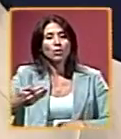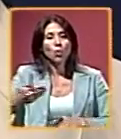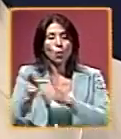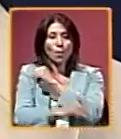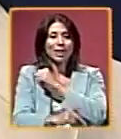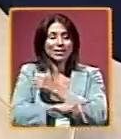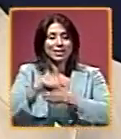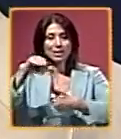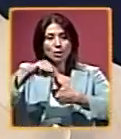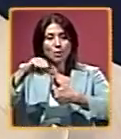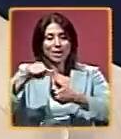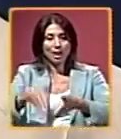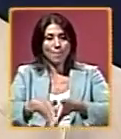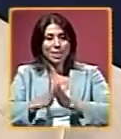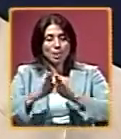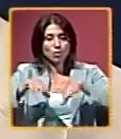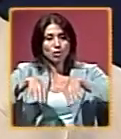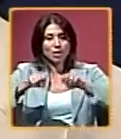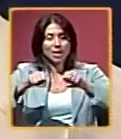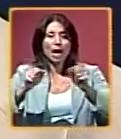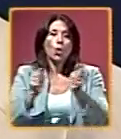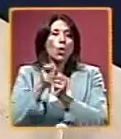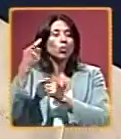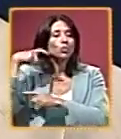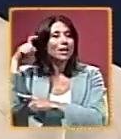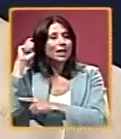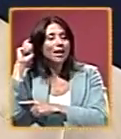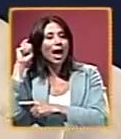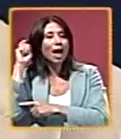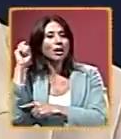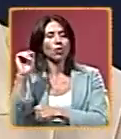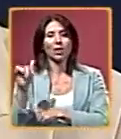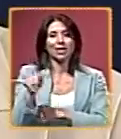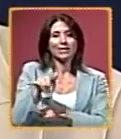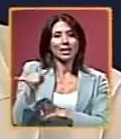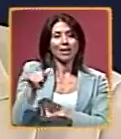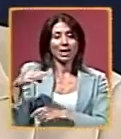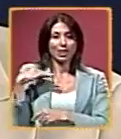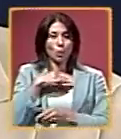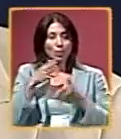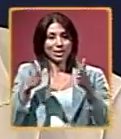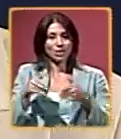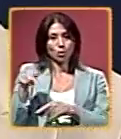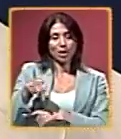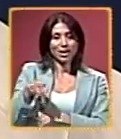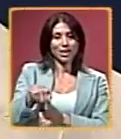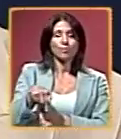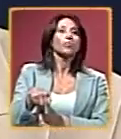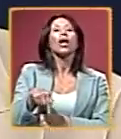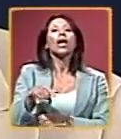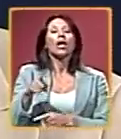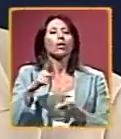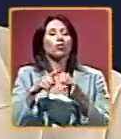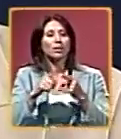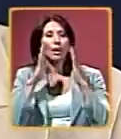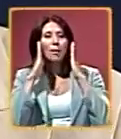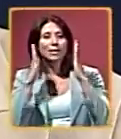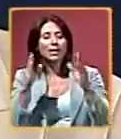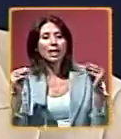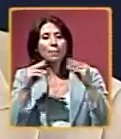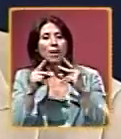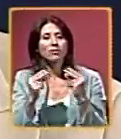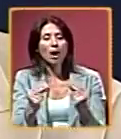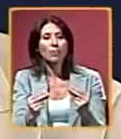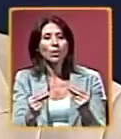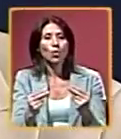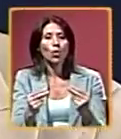países de Centroamérica pedimos una cita con un secretario, que es el equivalente a un ministro aquí, nos van a atender mucho más rápido